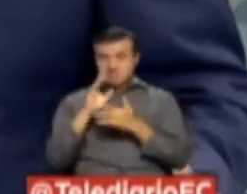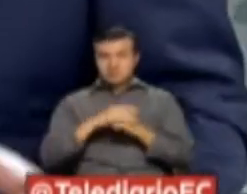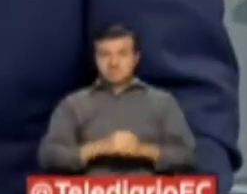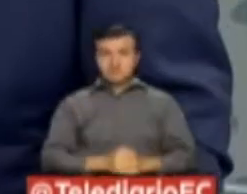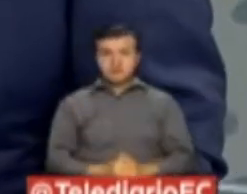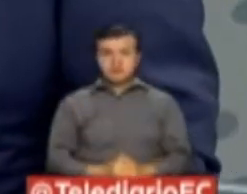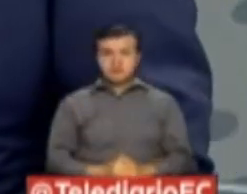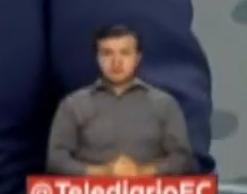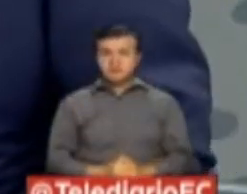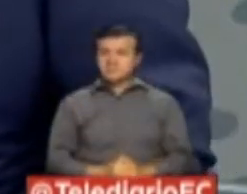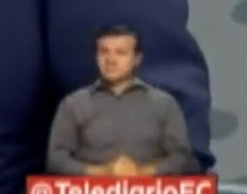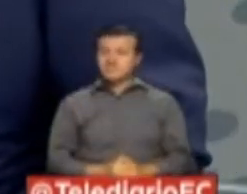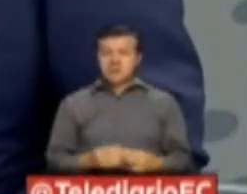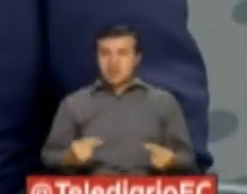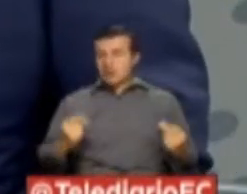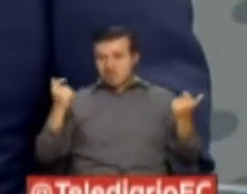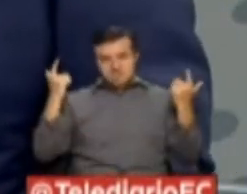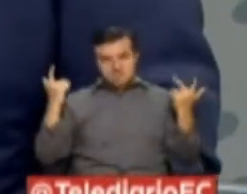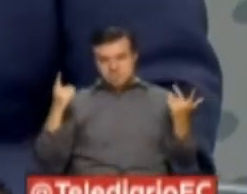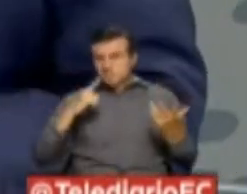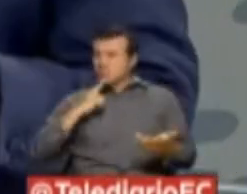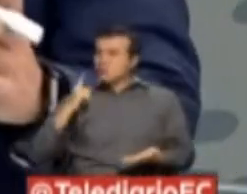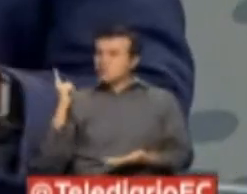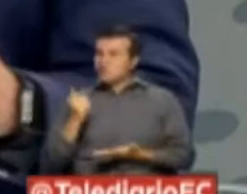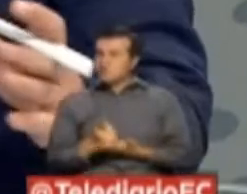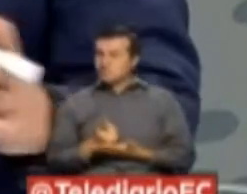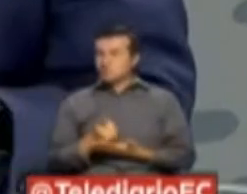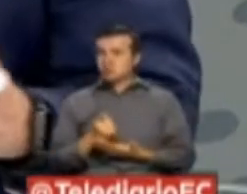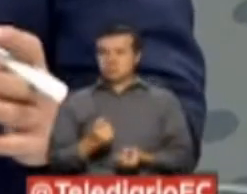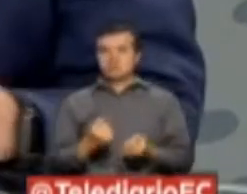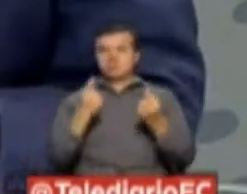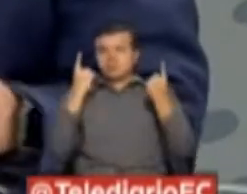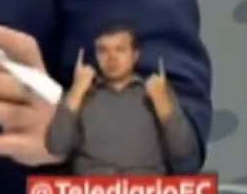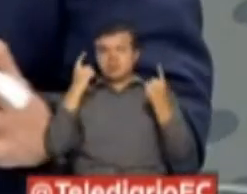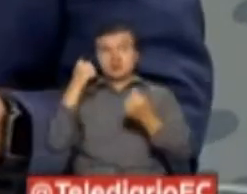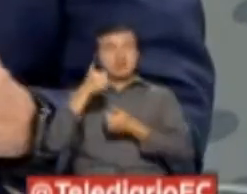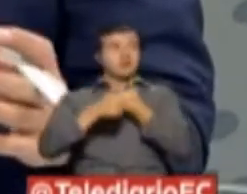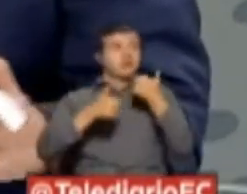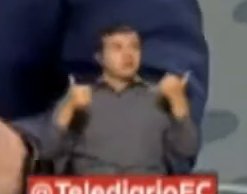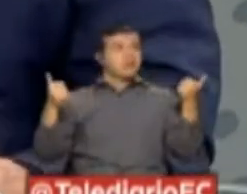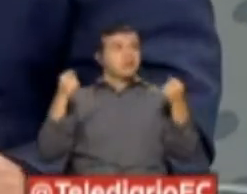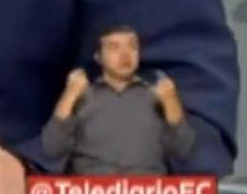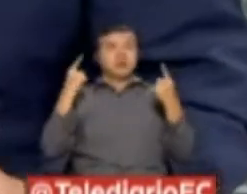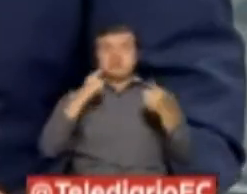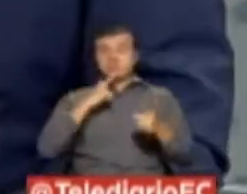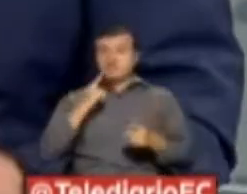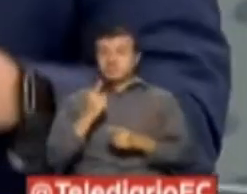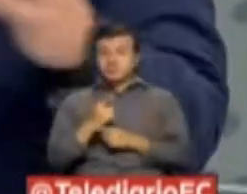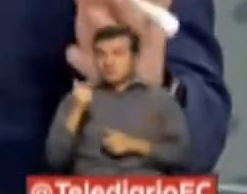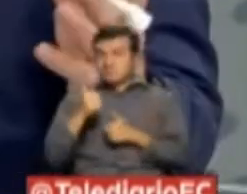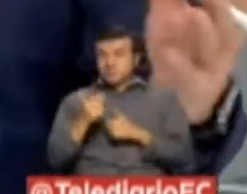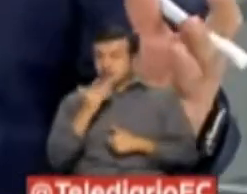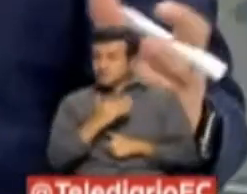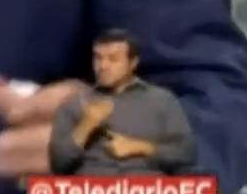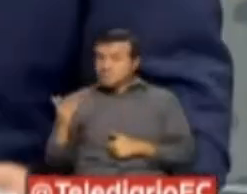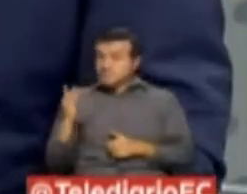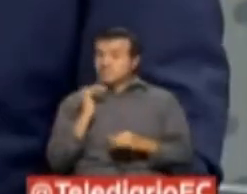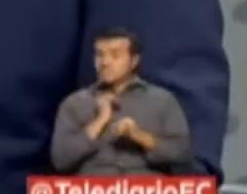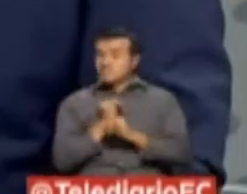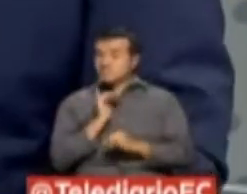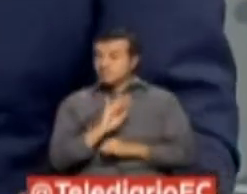es una consecuencia inmediata por supuesto que sacude las estructuras de estas autoridades de estas